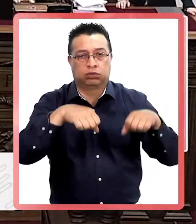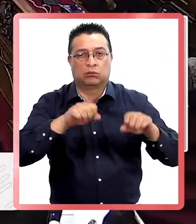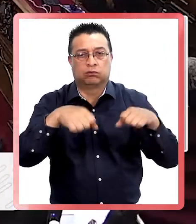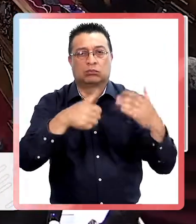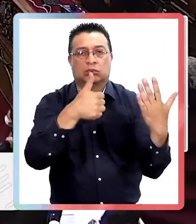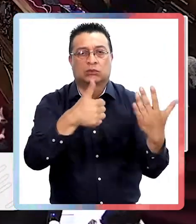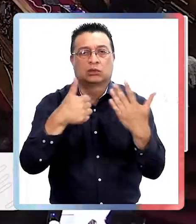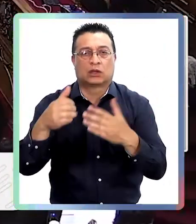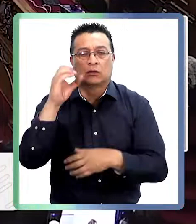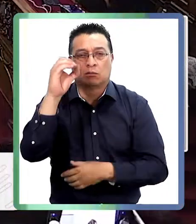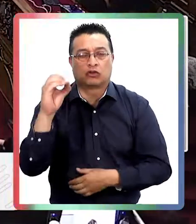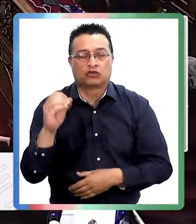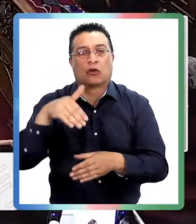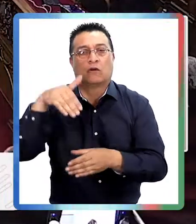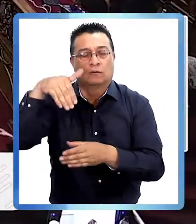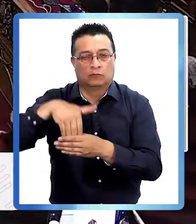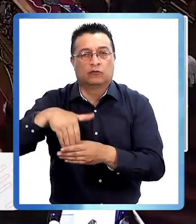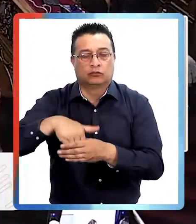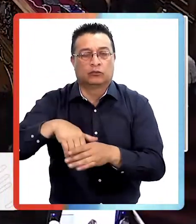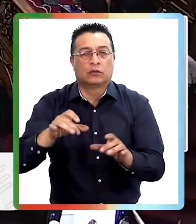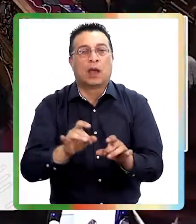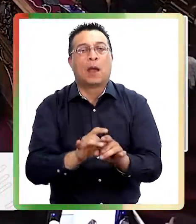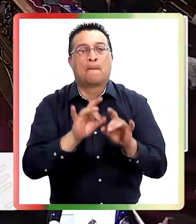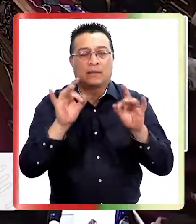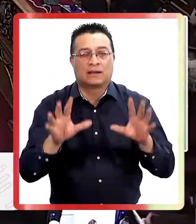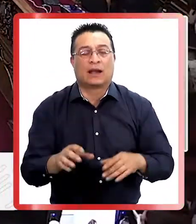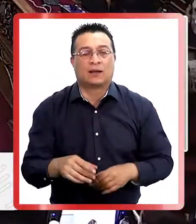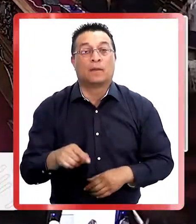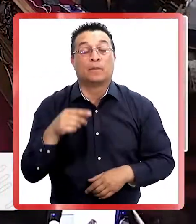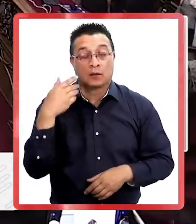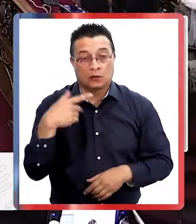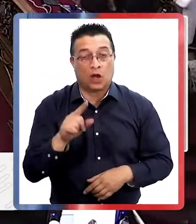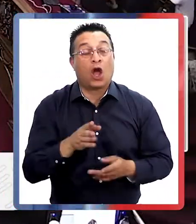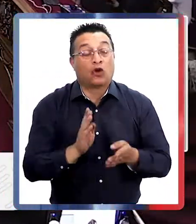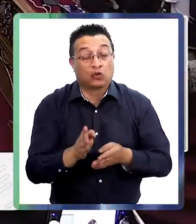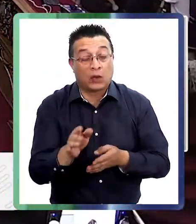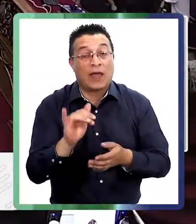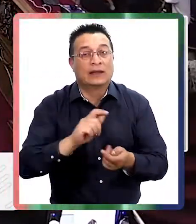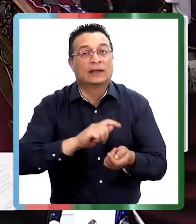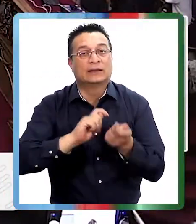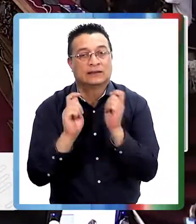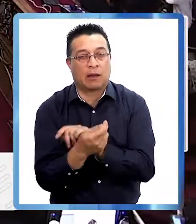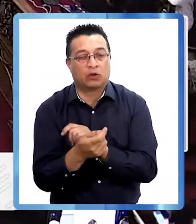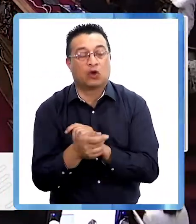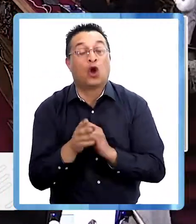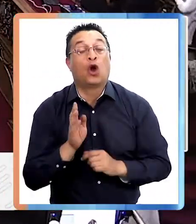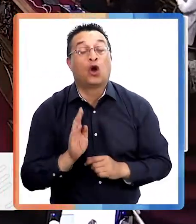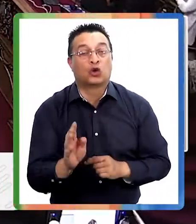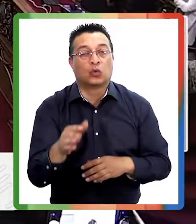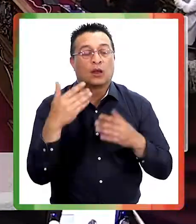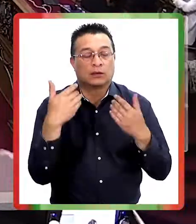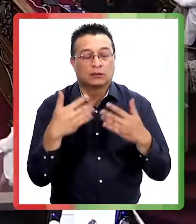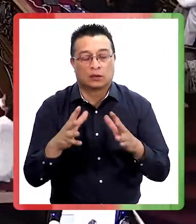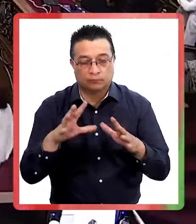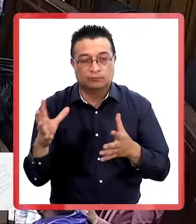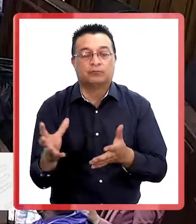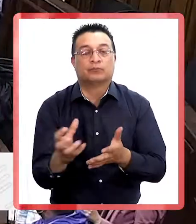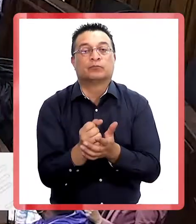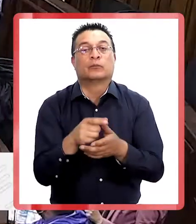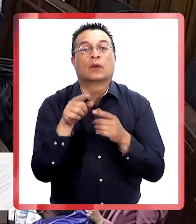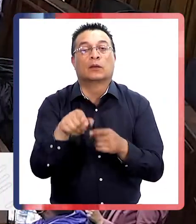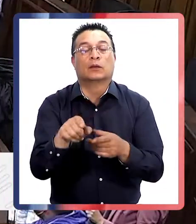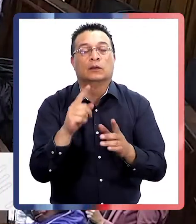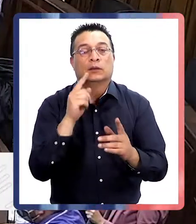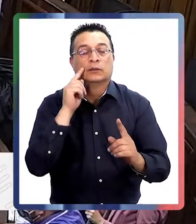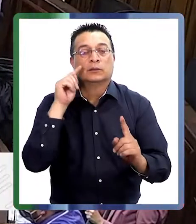de 2/3 para que sean votados en particular. Hay continuidad y cambio. Continuidad en términos de que se parte también con